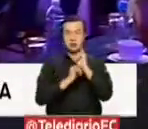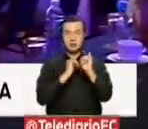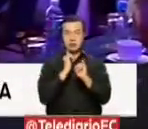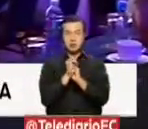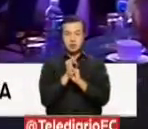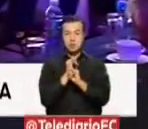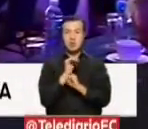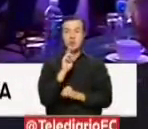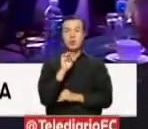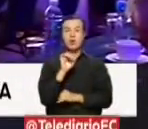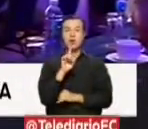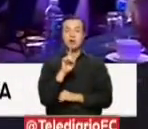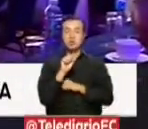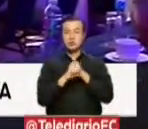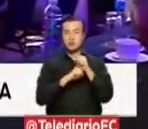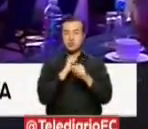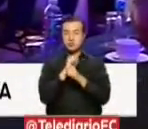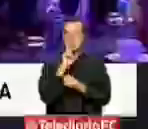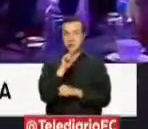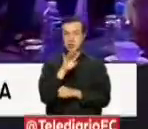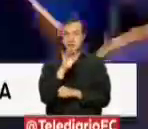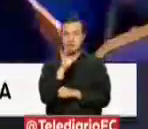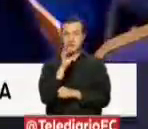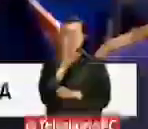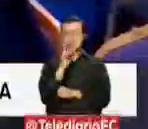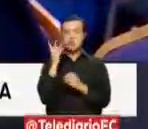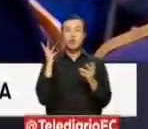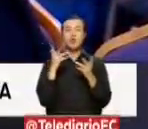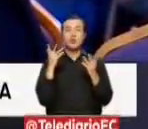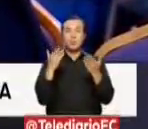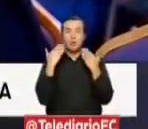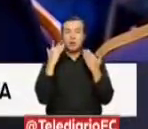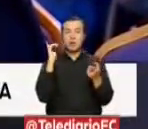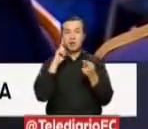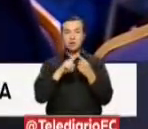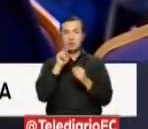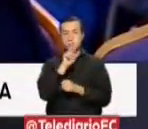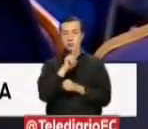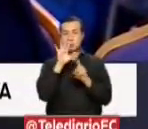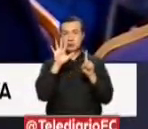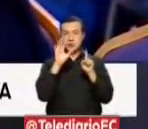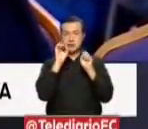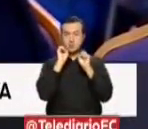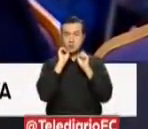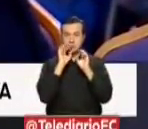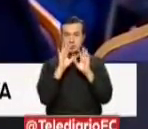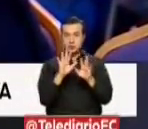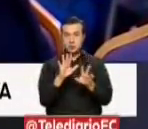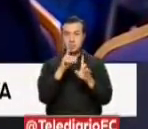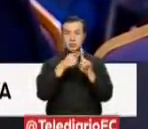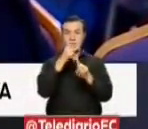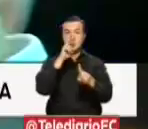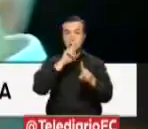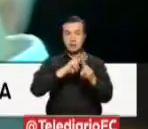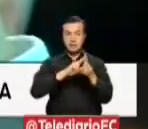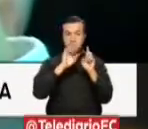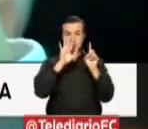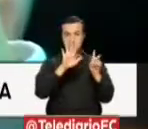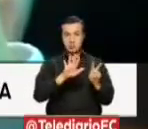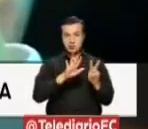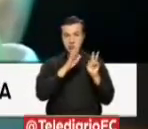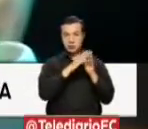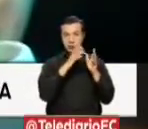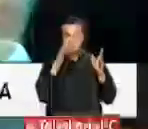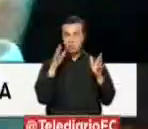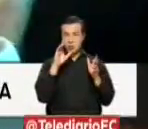GOAL 2018. El encuentro se desarrolla en Guayaquil hasta el 27 de septiembre. Por primera vez en 7 años,